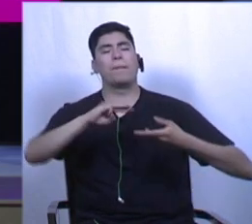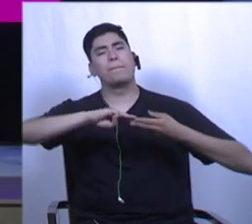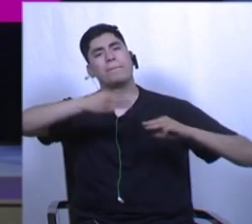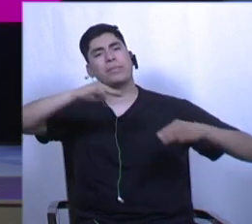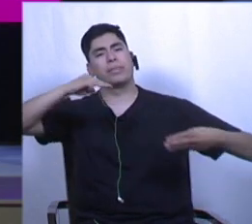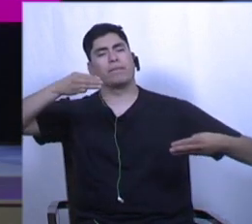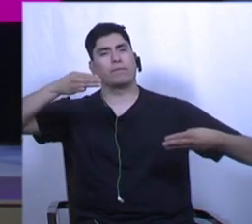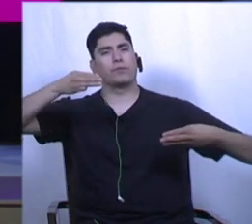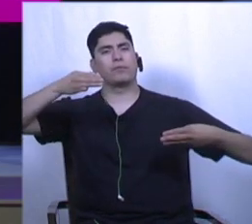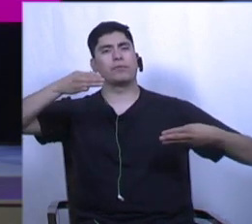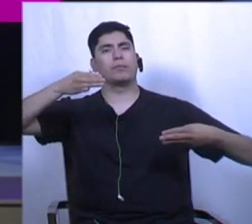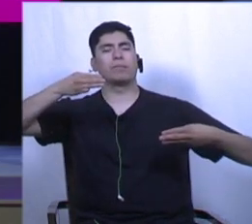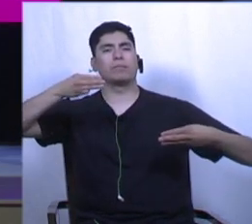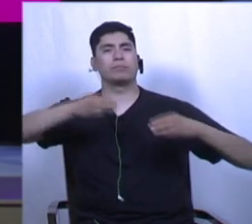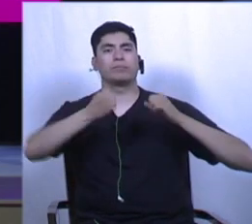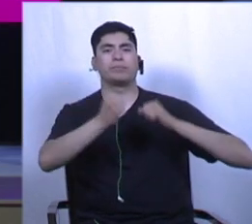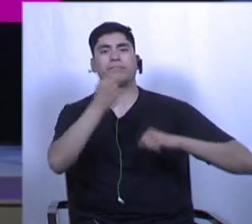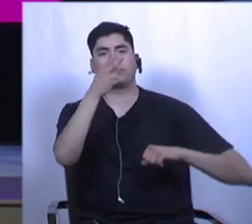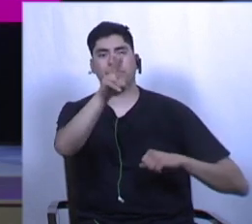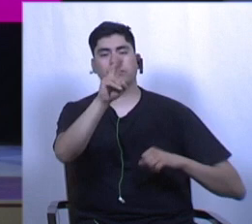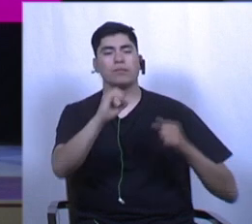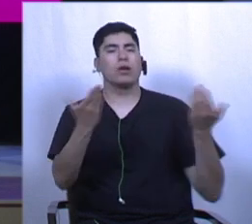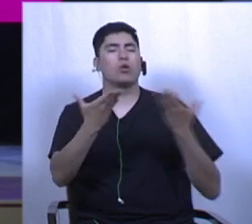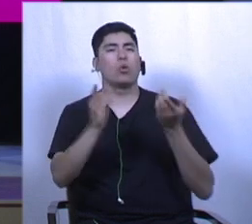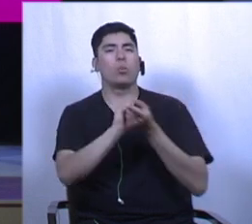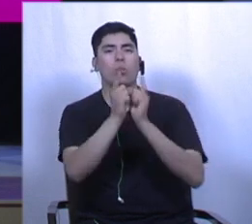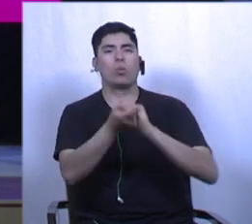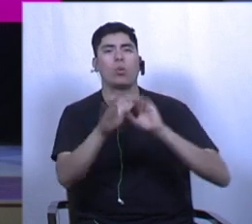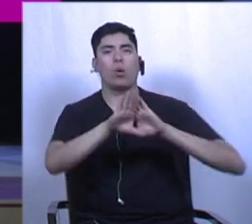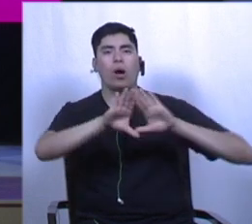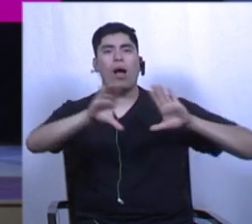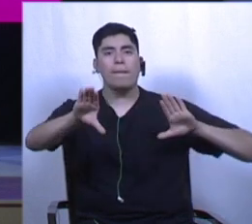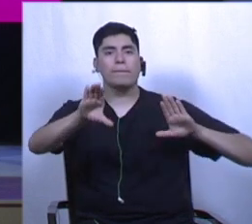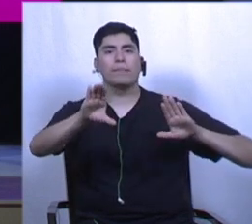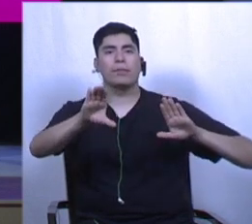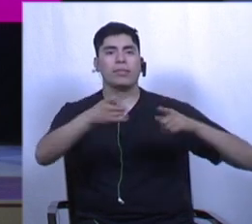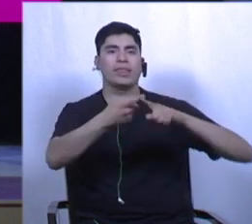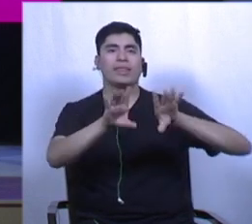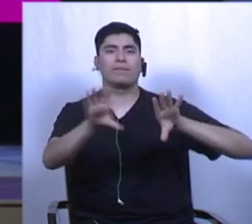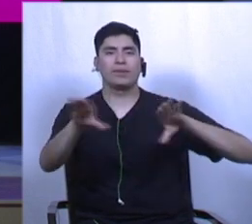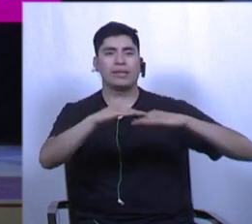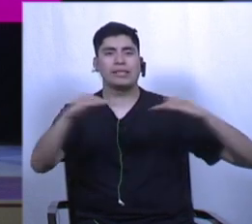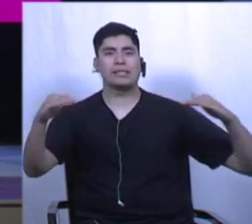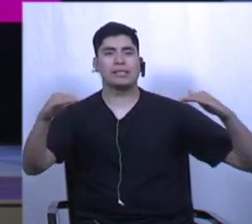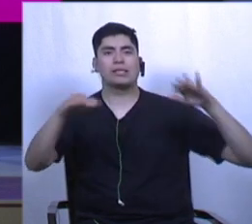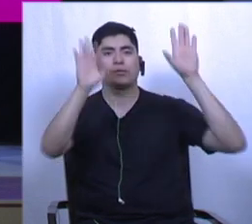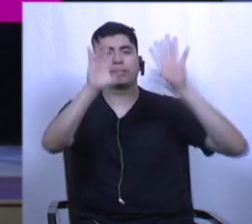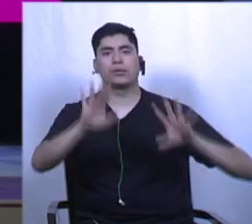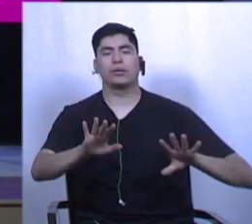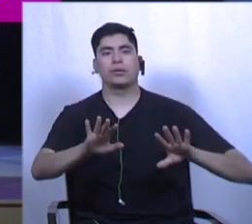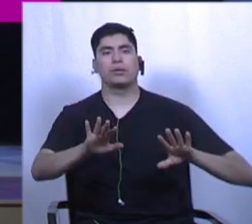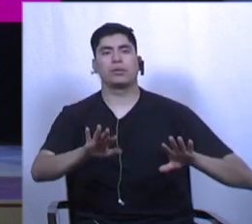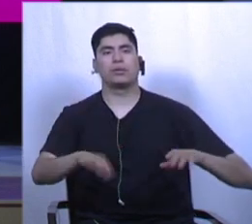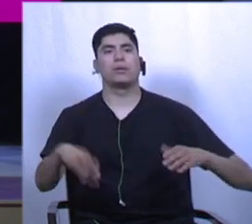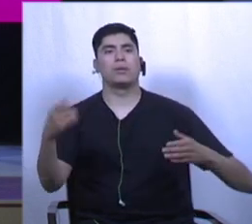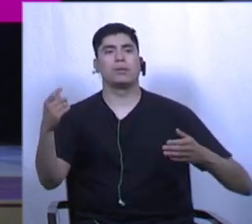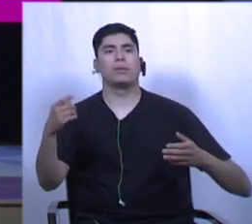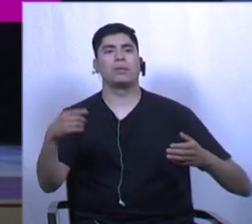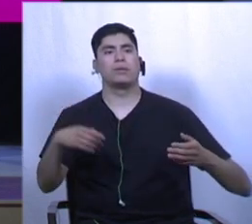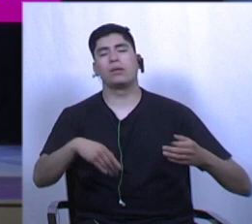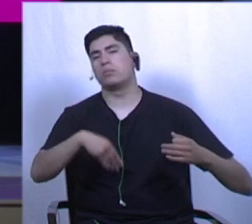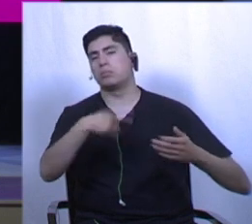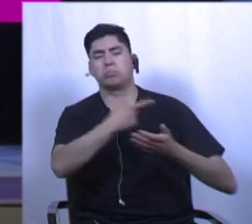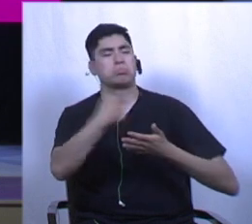metabolitos y podremos ver cómo cambian en distintos escenarios climáticos, y podemos hacerlo por cientos de miles